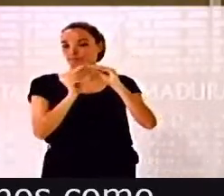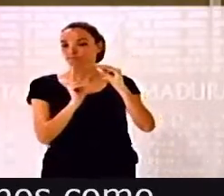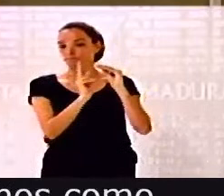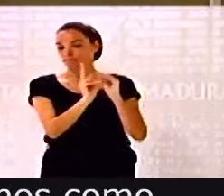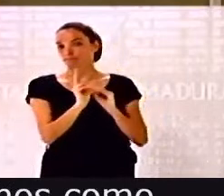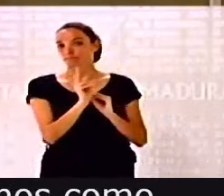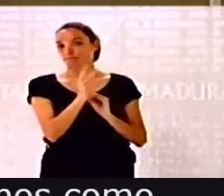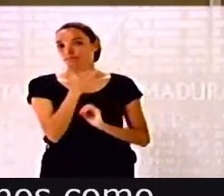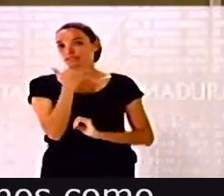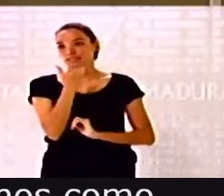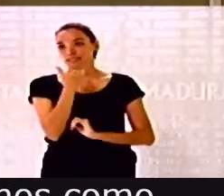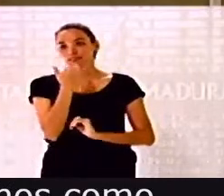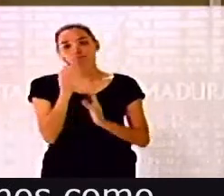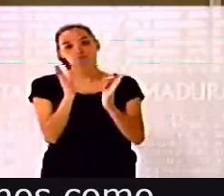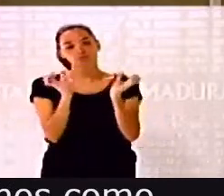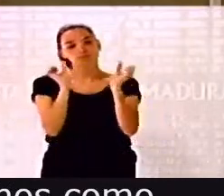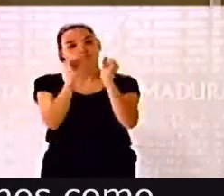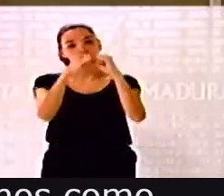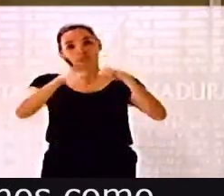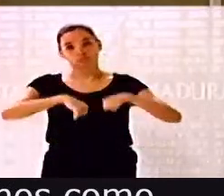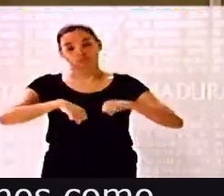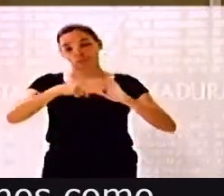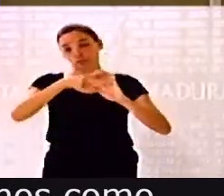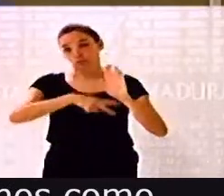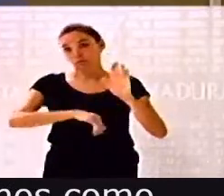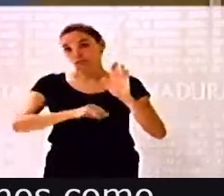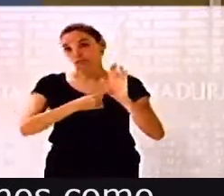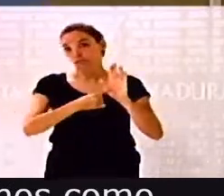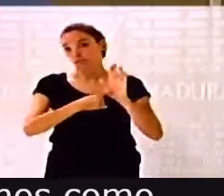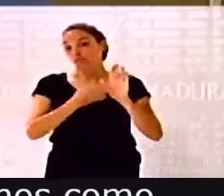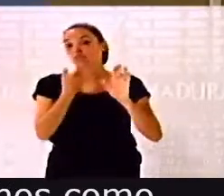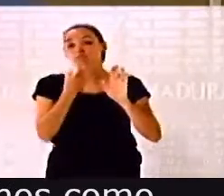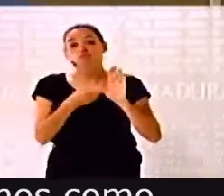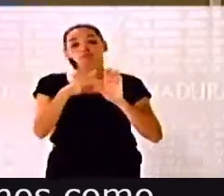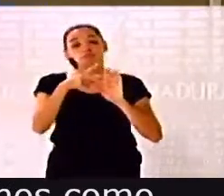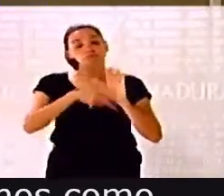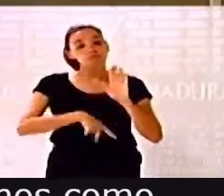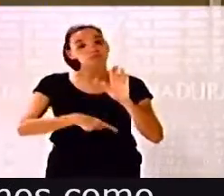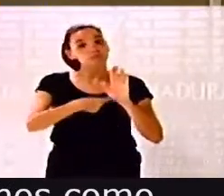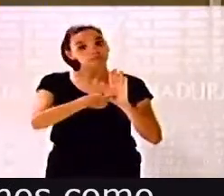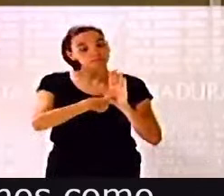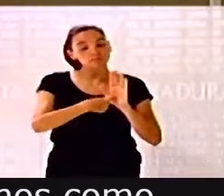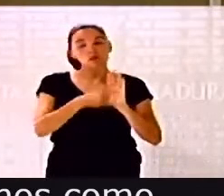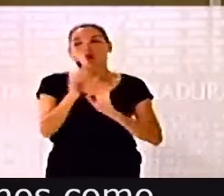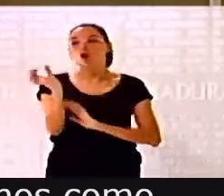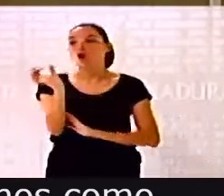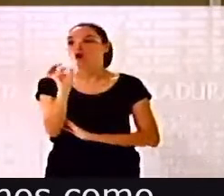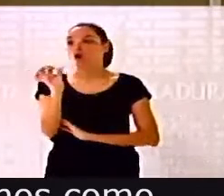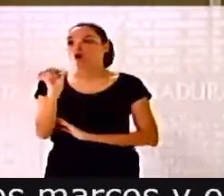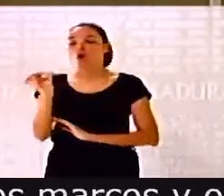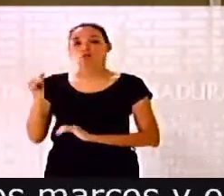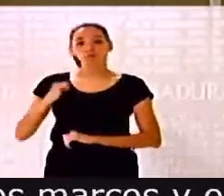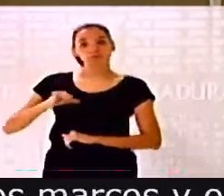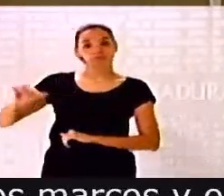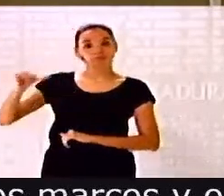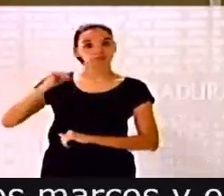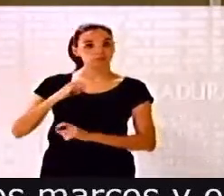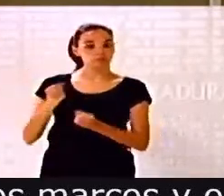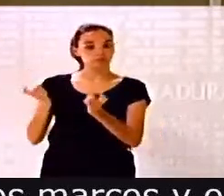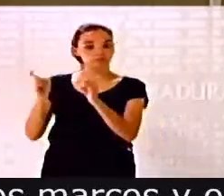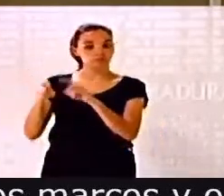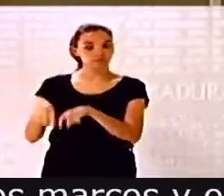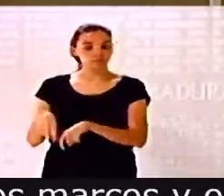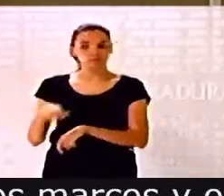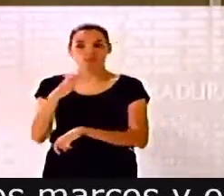de acuerdos marcos, y aquellas que están dentro de los acuerdos marcos o aquellas actividades quirúrgicas que no están dentro de los